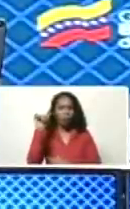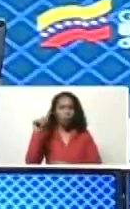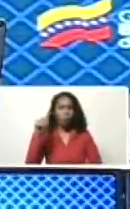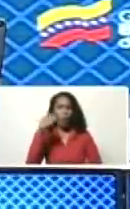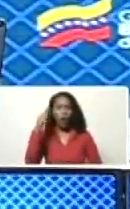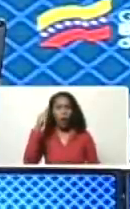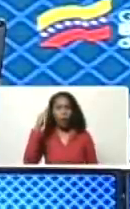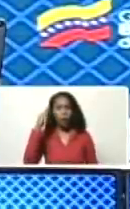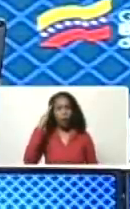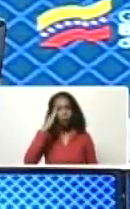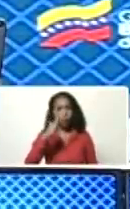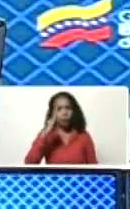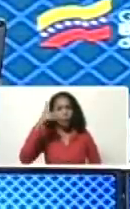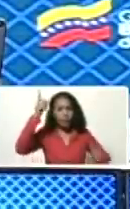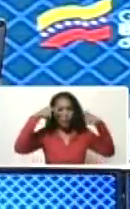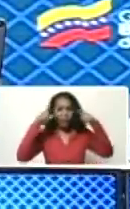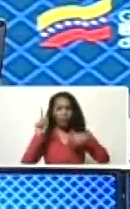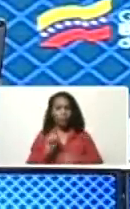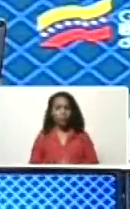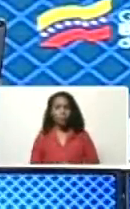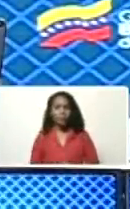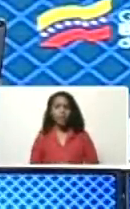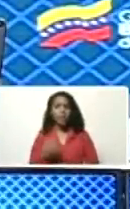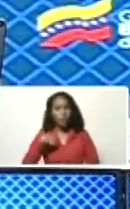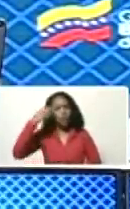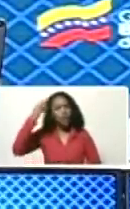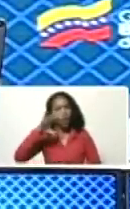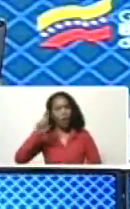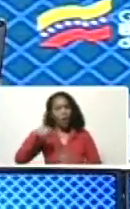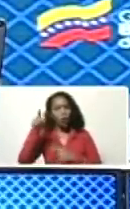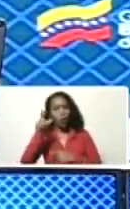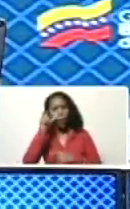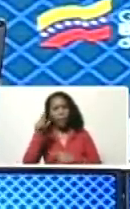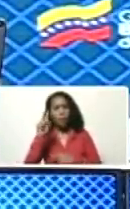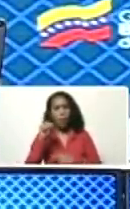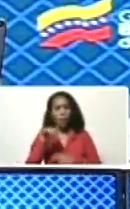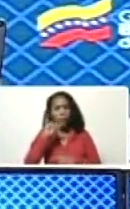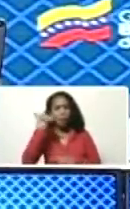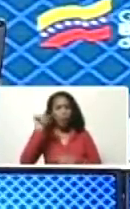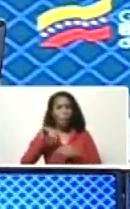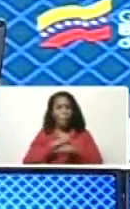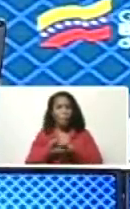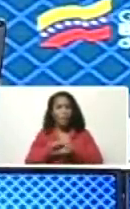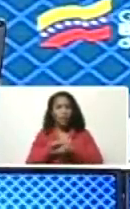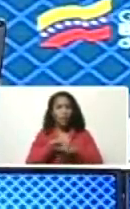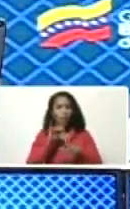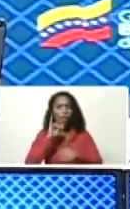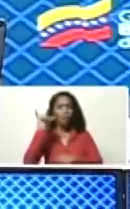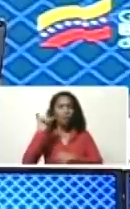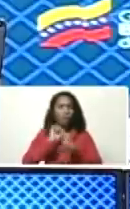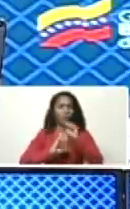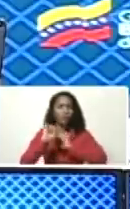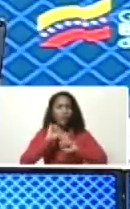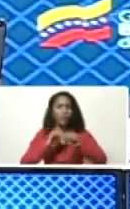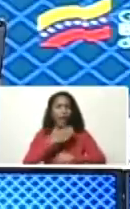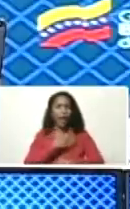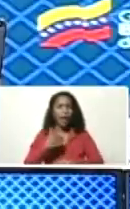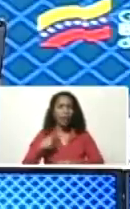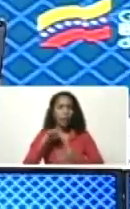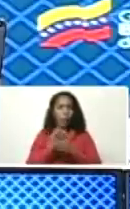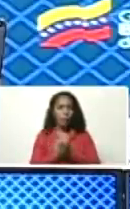Chávez y creo que por José Vicente Rangel, entonces ministro de la Defensa, nuestro querido José